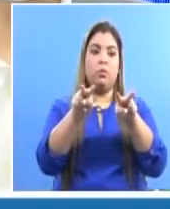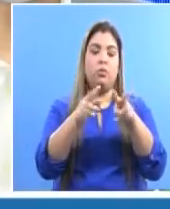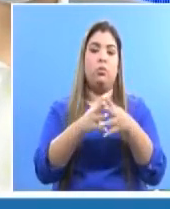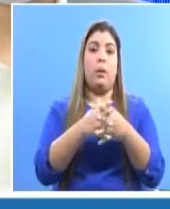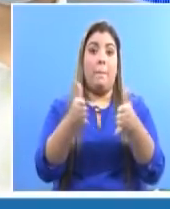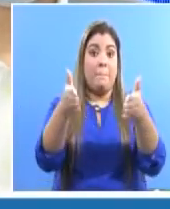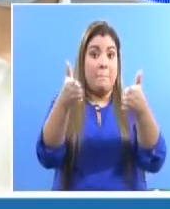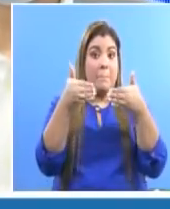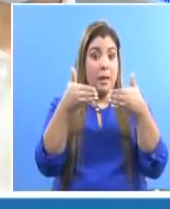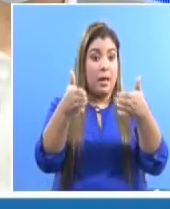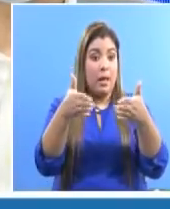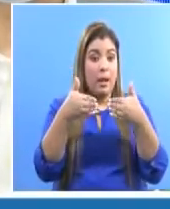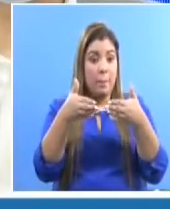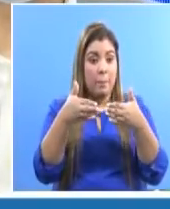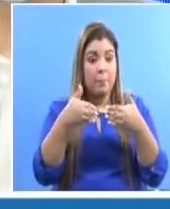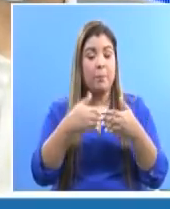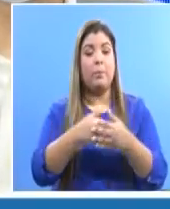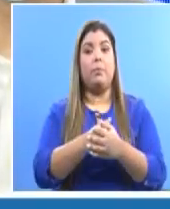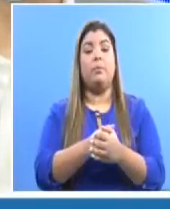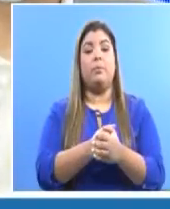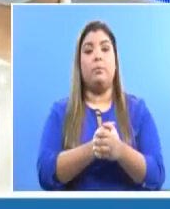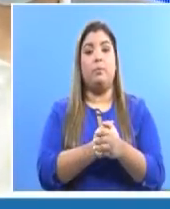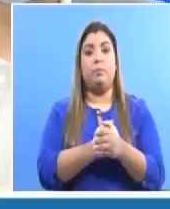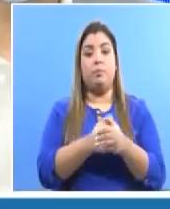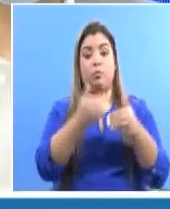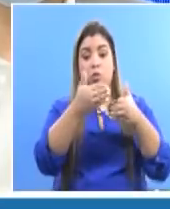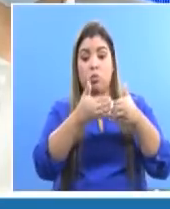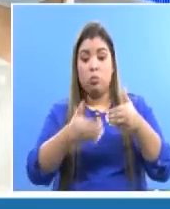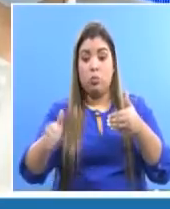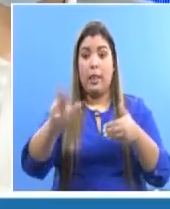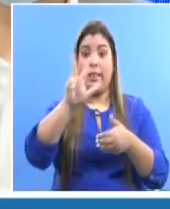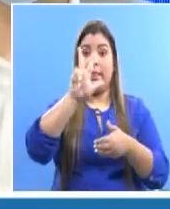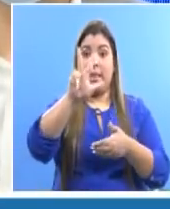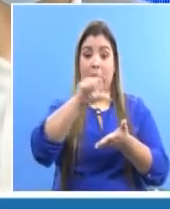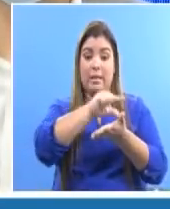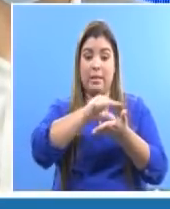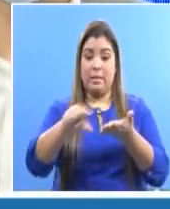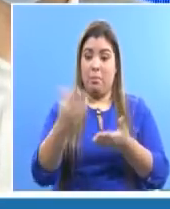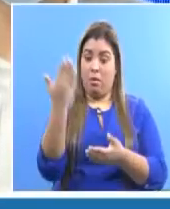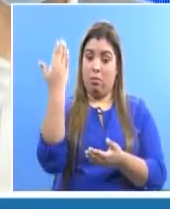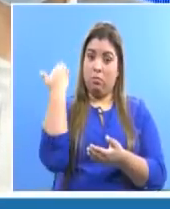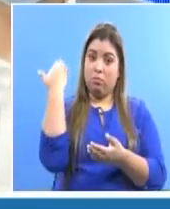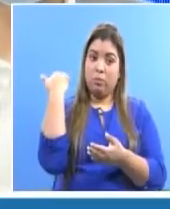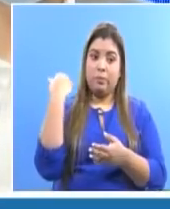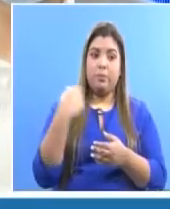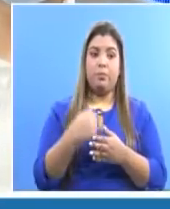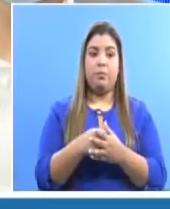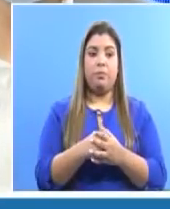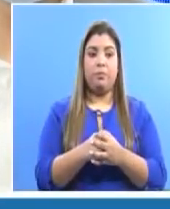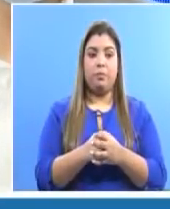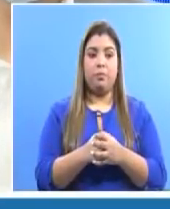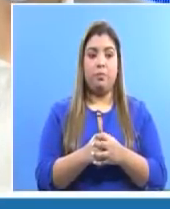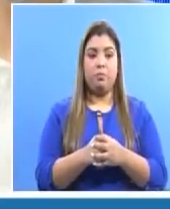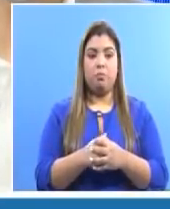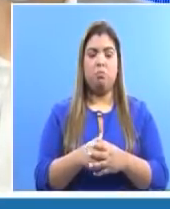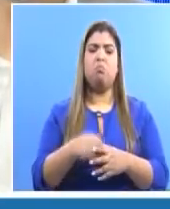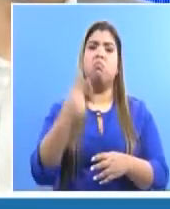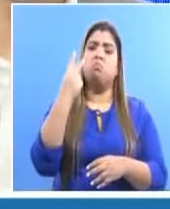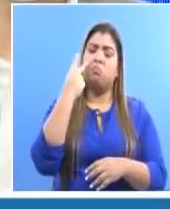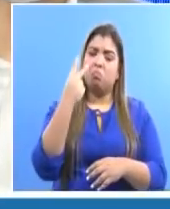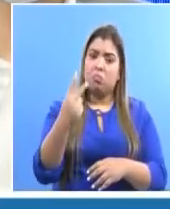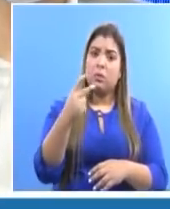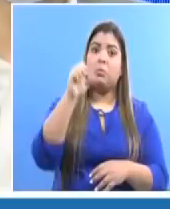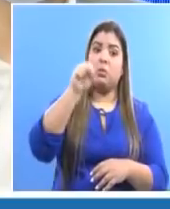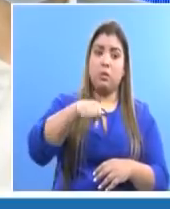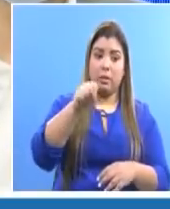caso de Panamá. Durante las últimas 3 semanas hemos visto que si bien